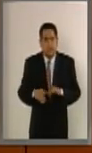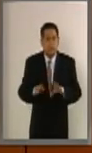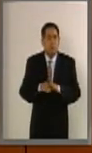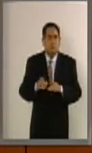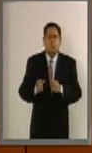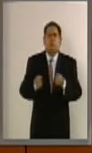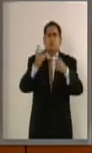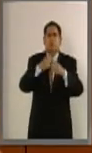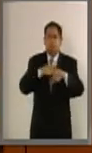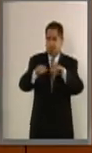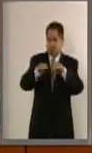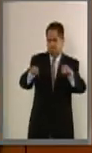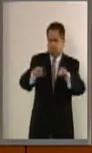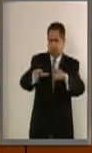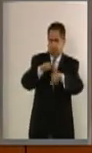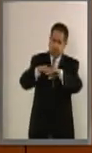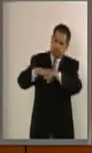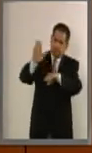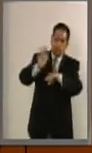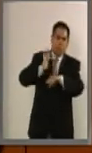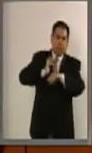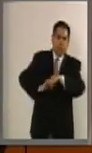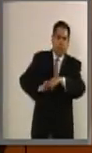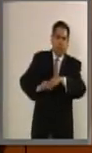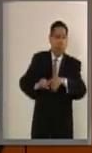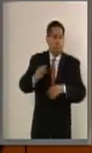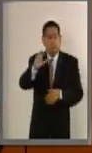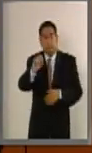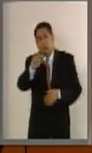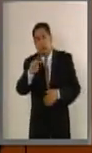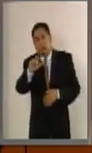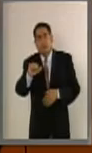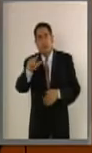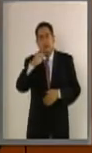de bienestar? El Coneval lo señala: